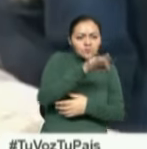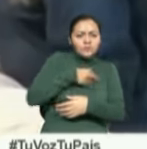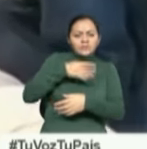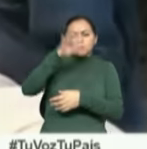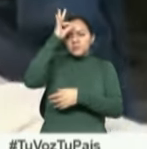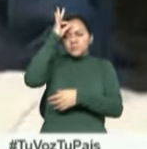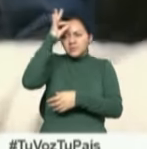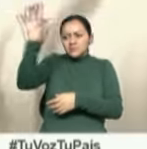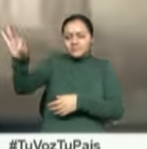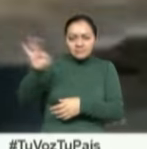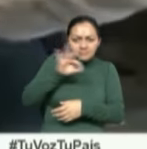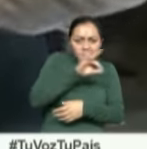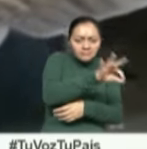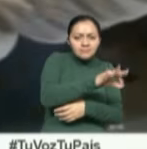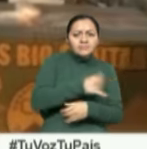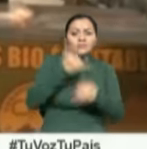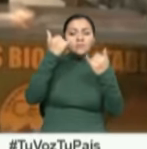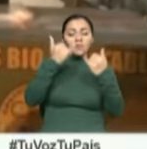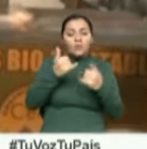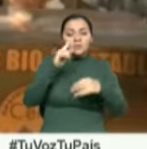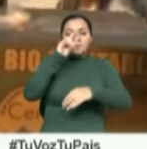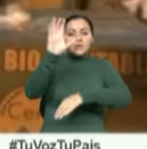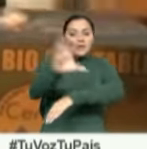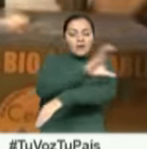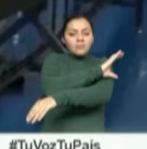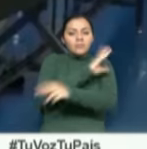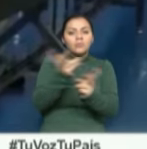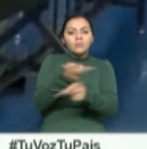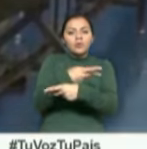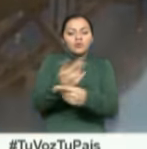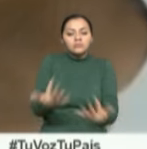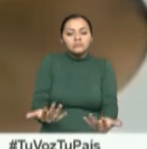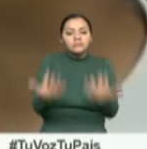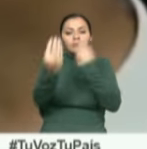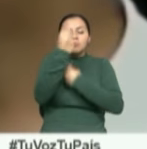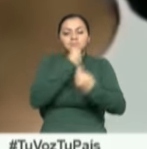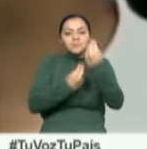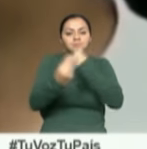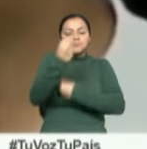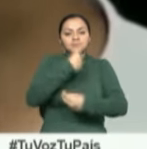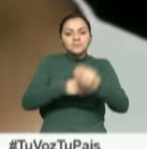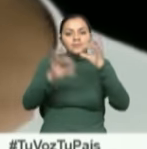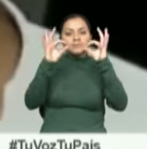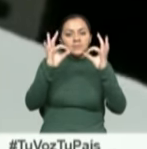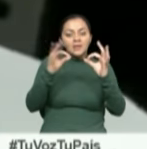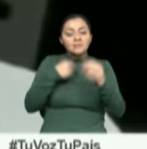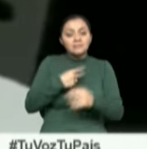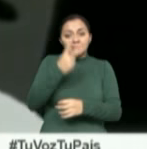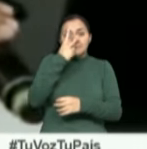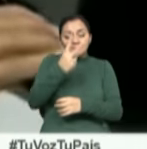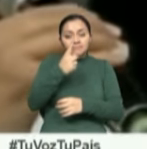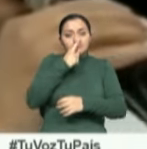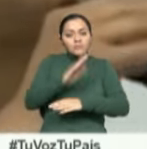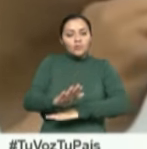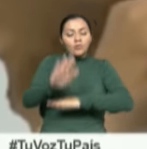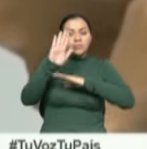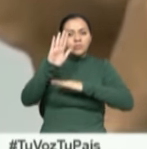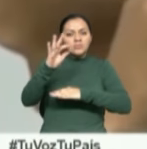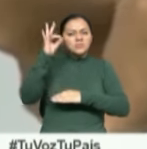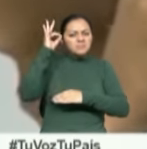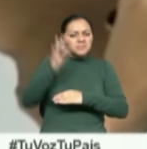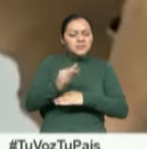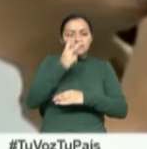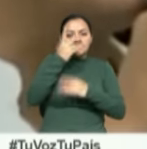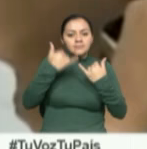hospitales que harán nuestros campos, que producen nuestros alimentos. Ratificamos hoy el compromiso